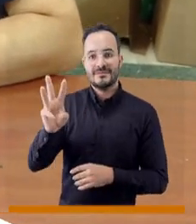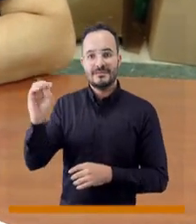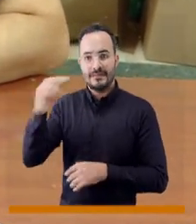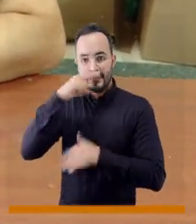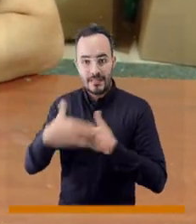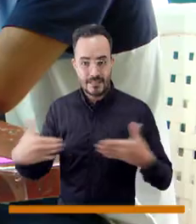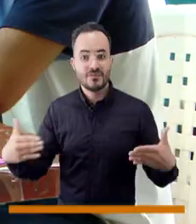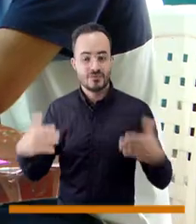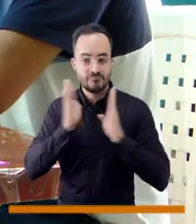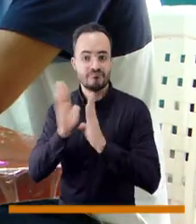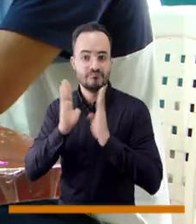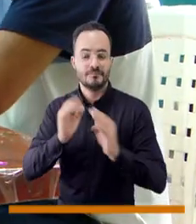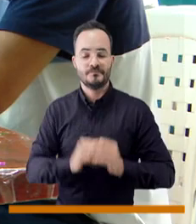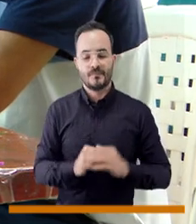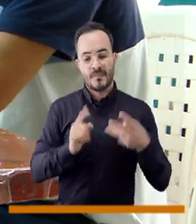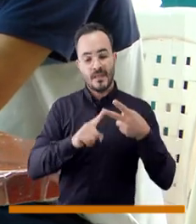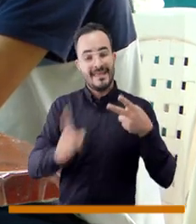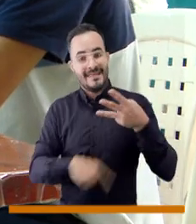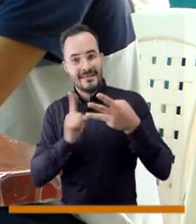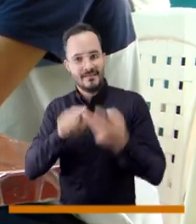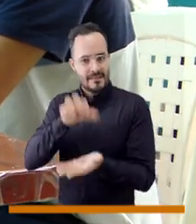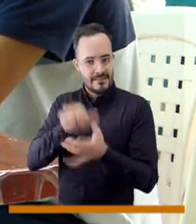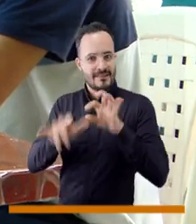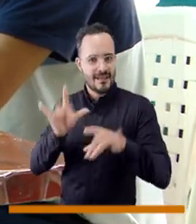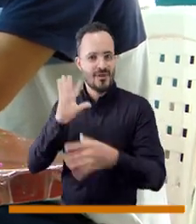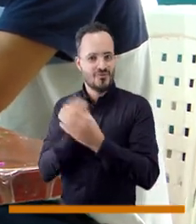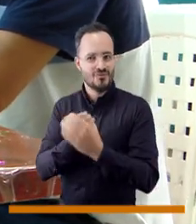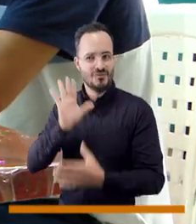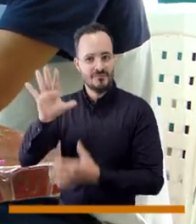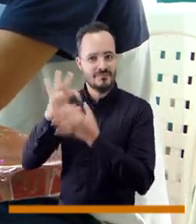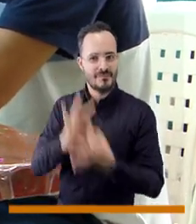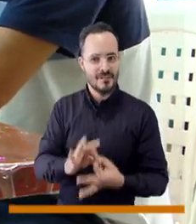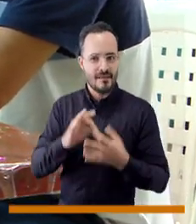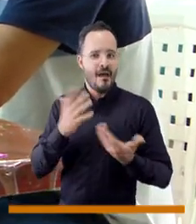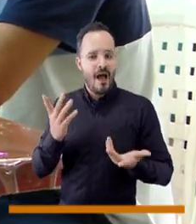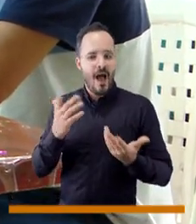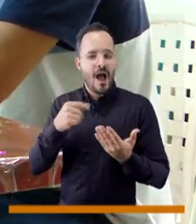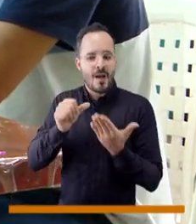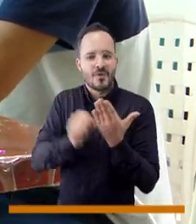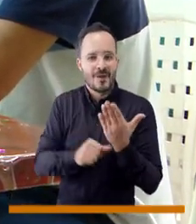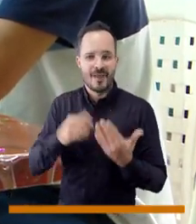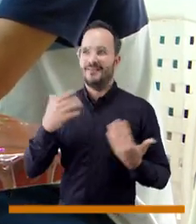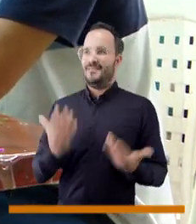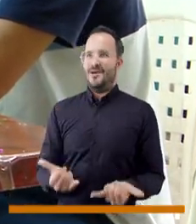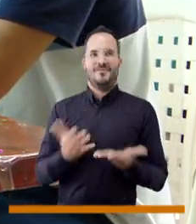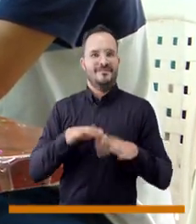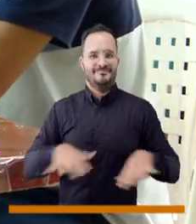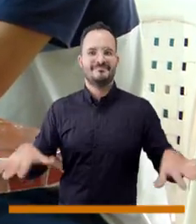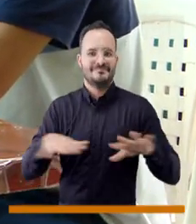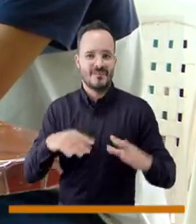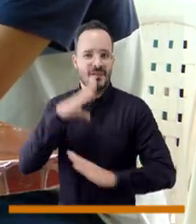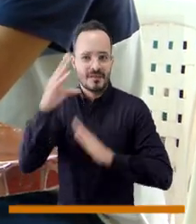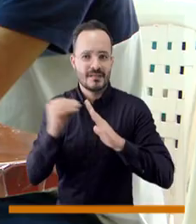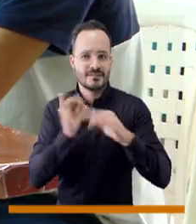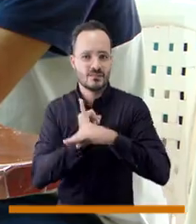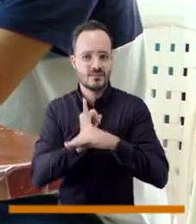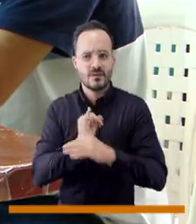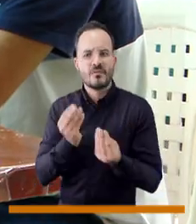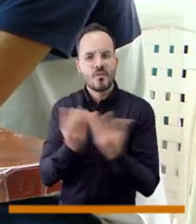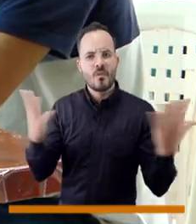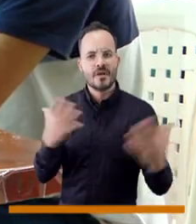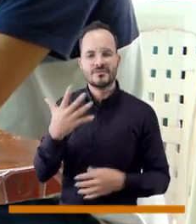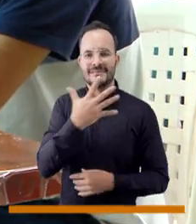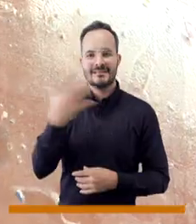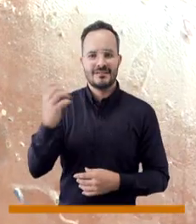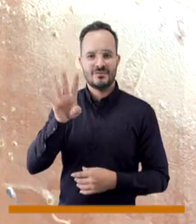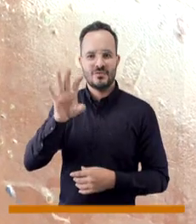de 230 niños. Y el tercero, de la Secretaría de Educación, es donde estamos, la institución educativa Guillermo Vélez